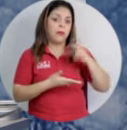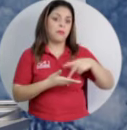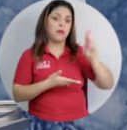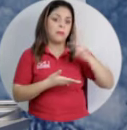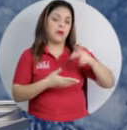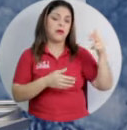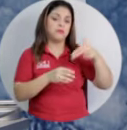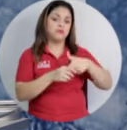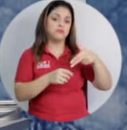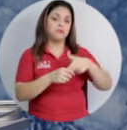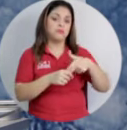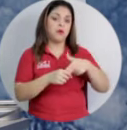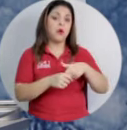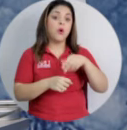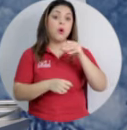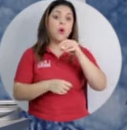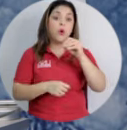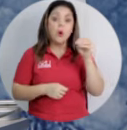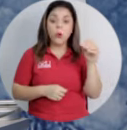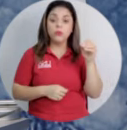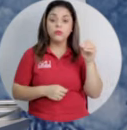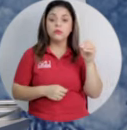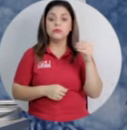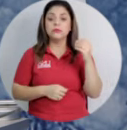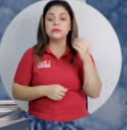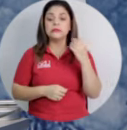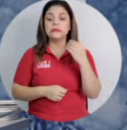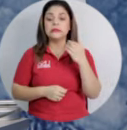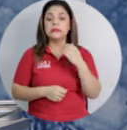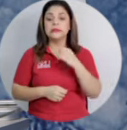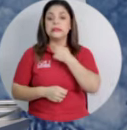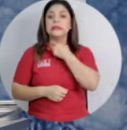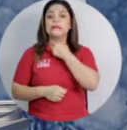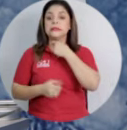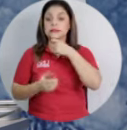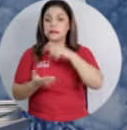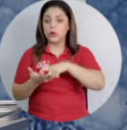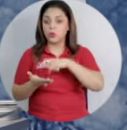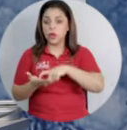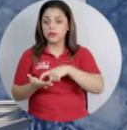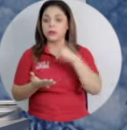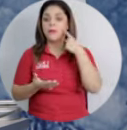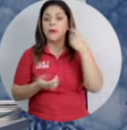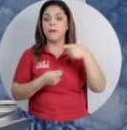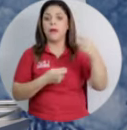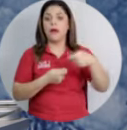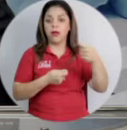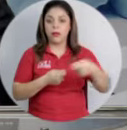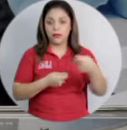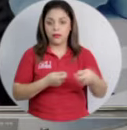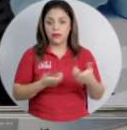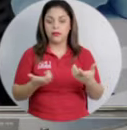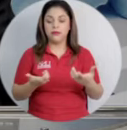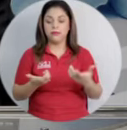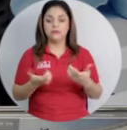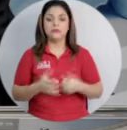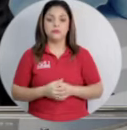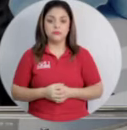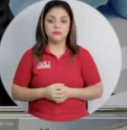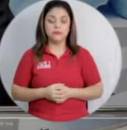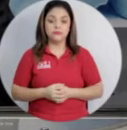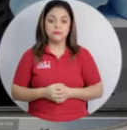otra cosa, o se están endeudando para poder mantener el uso del vehículo. Sí, totalmente. O sea,